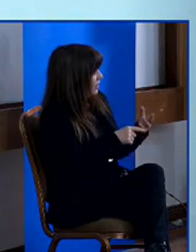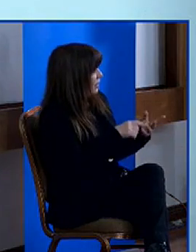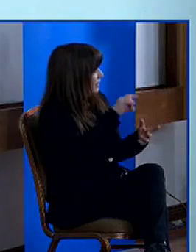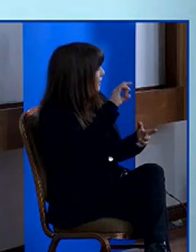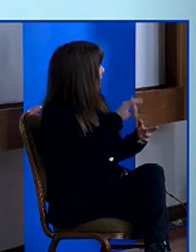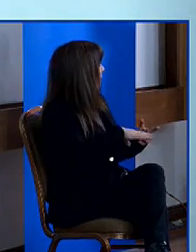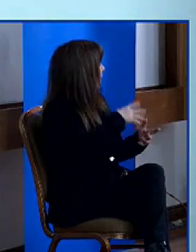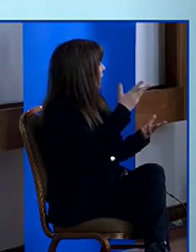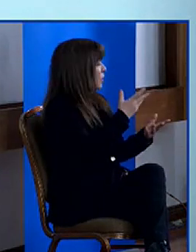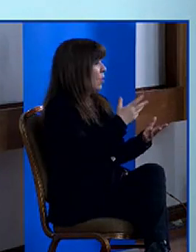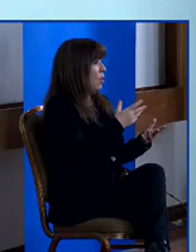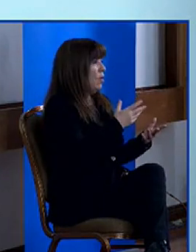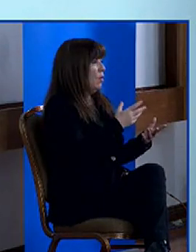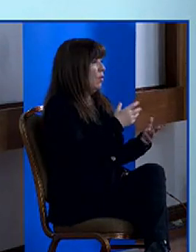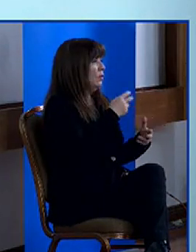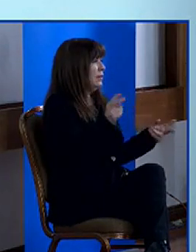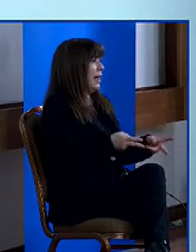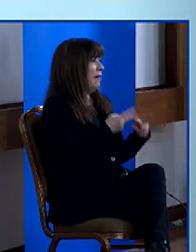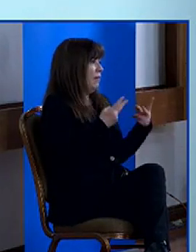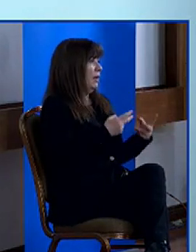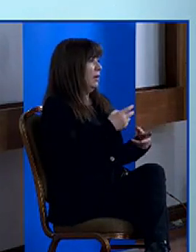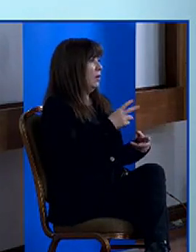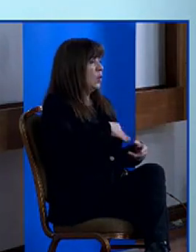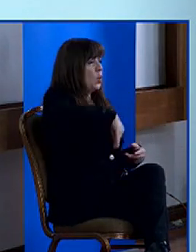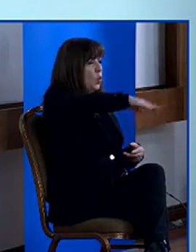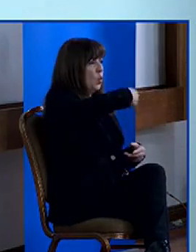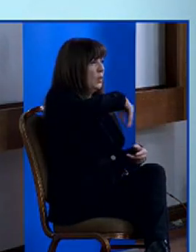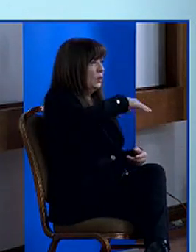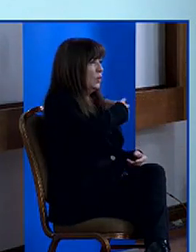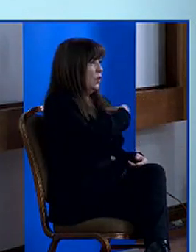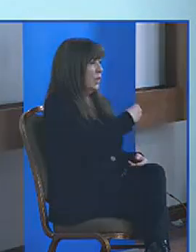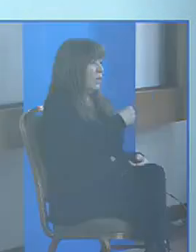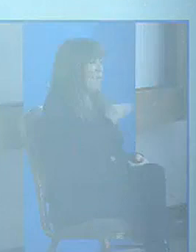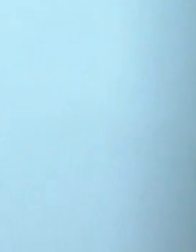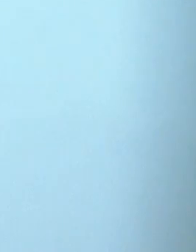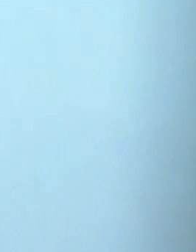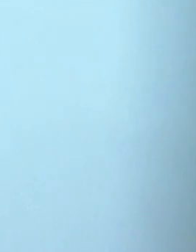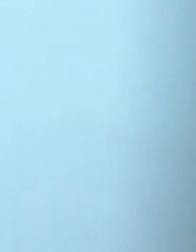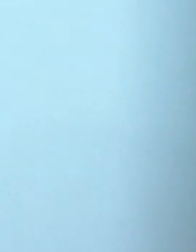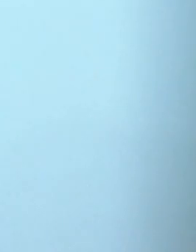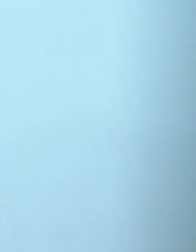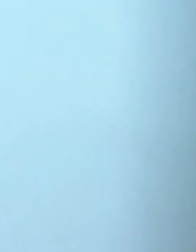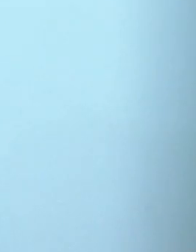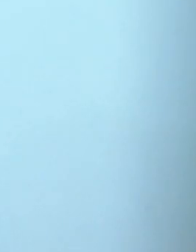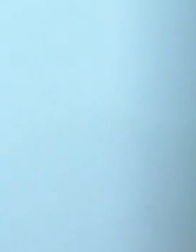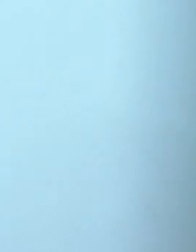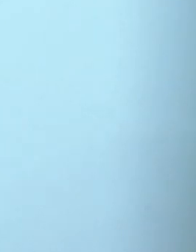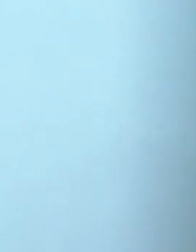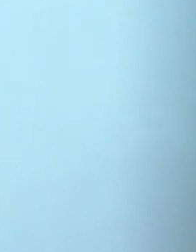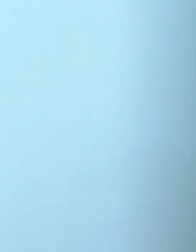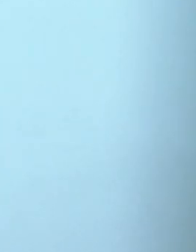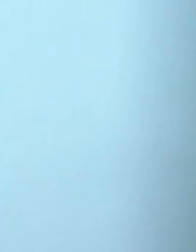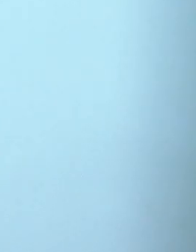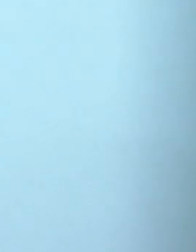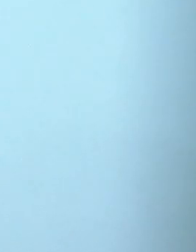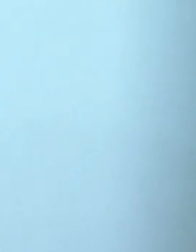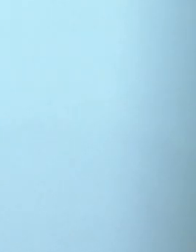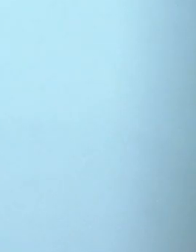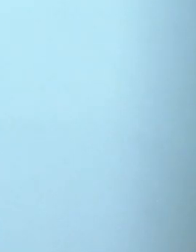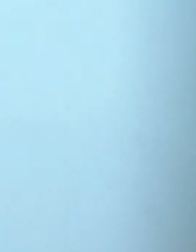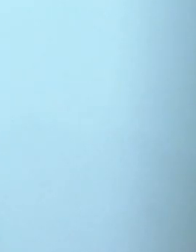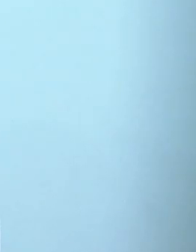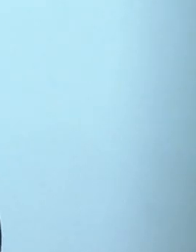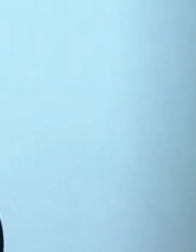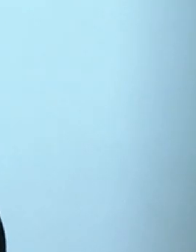salvemos a nuestros hijos, a nuestras familias y por supuesto a las futuras generaciones, pero es un tema del presente. Así que nada, os animo a que os